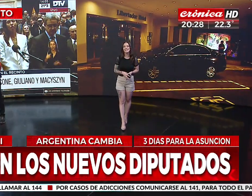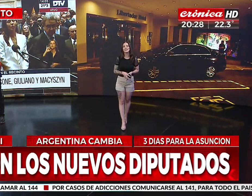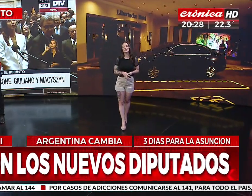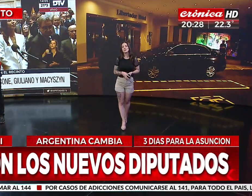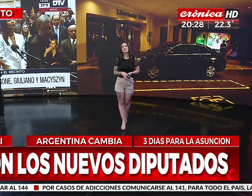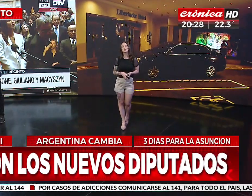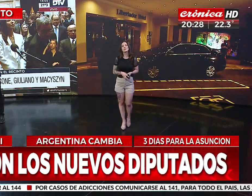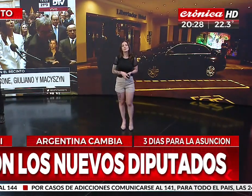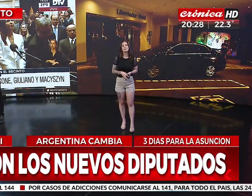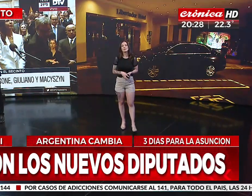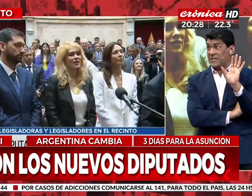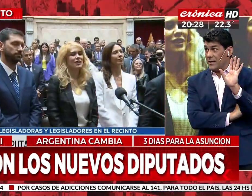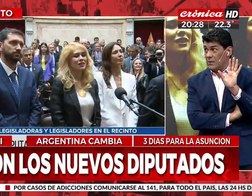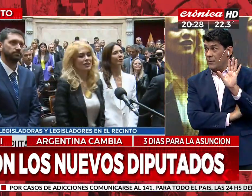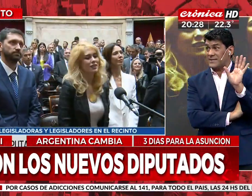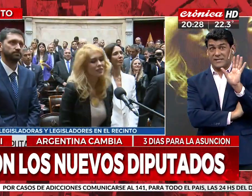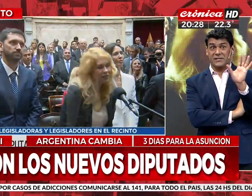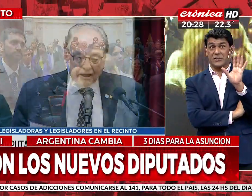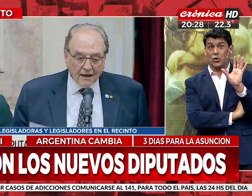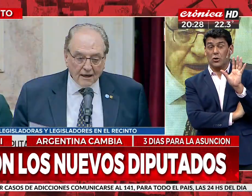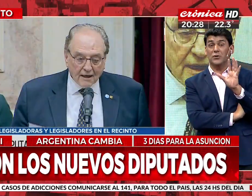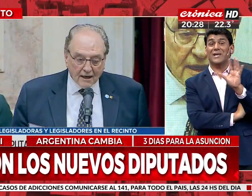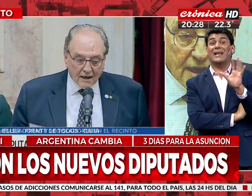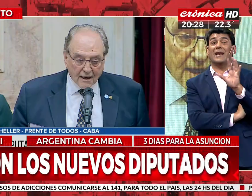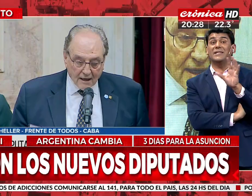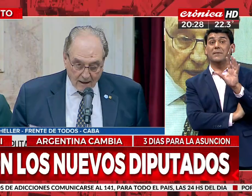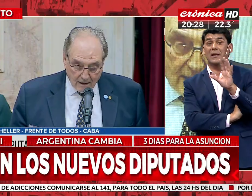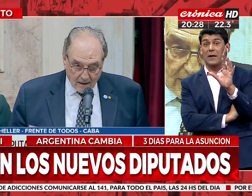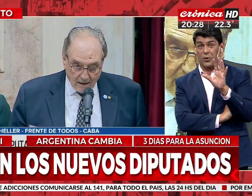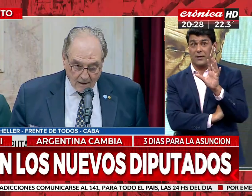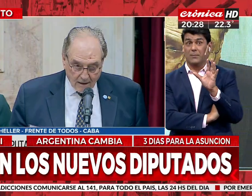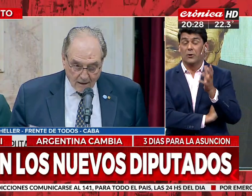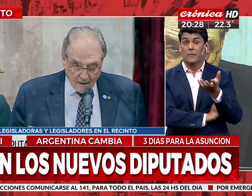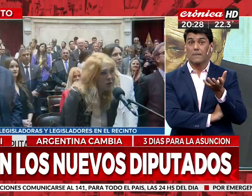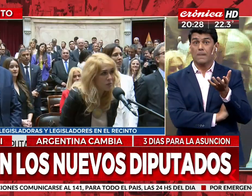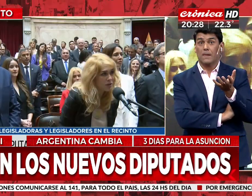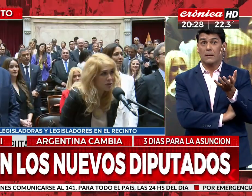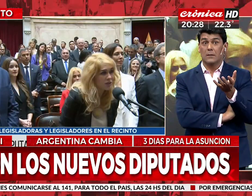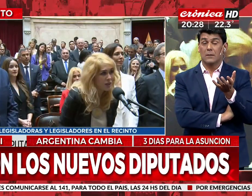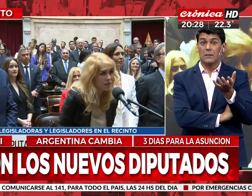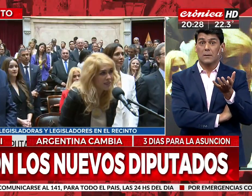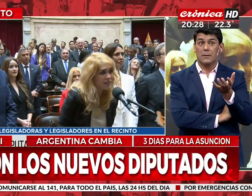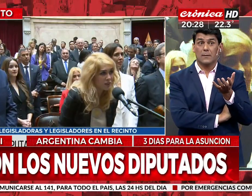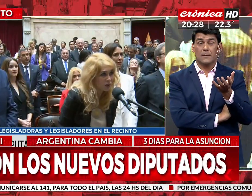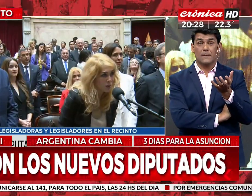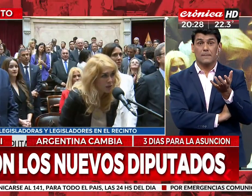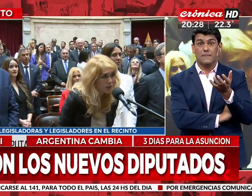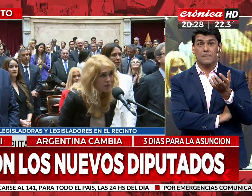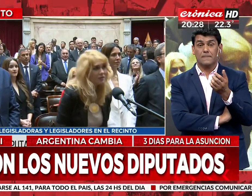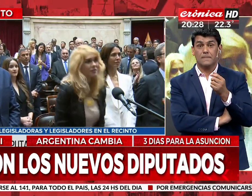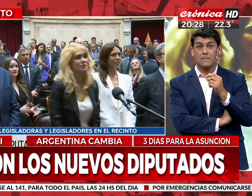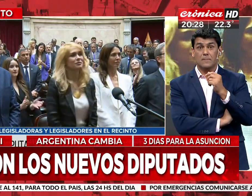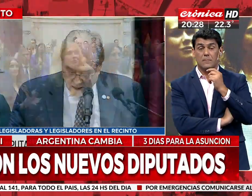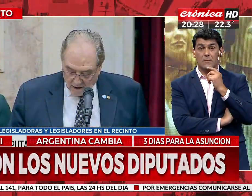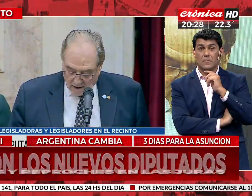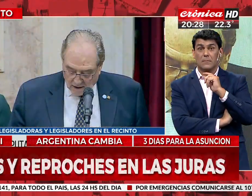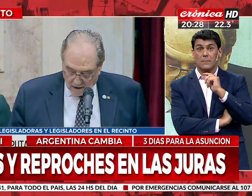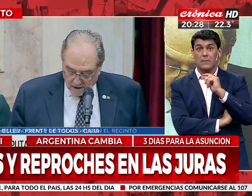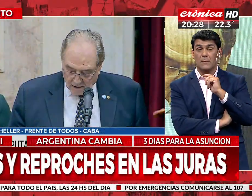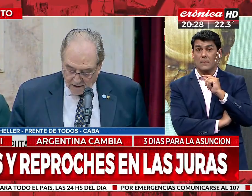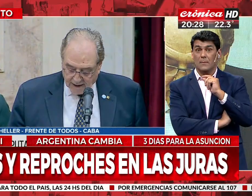Congreso? La verdad no va a ser fácil, ¿eh? No va a ser sencillo. ¿Cómo saca las leyes Milei, por ejemplo? Martín Menem es una persona muy